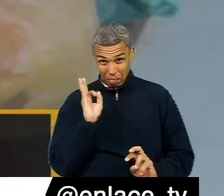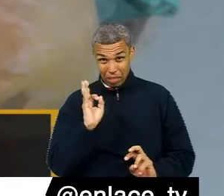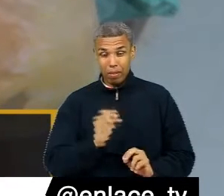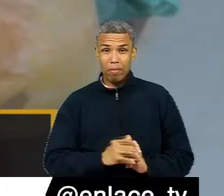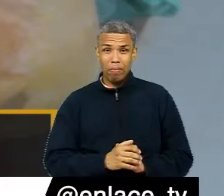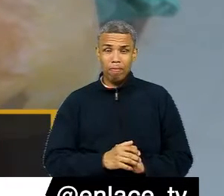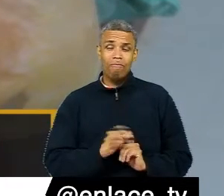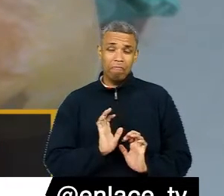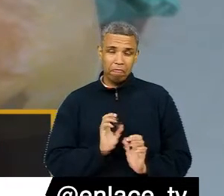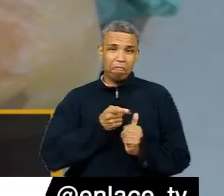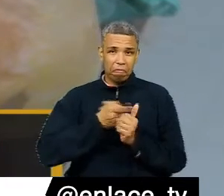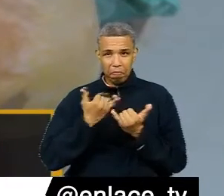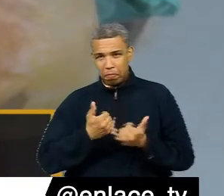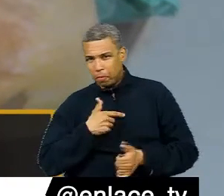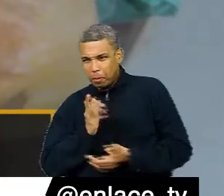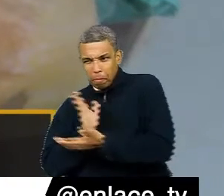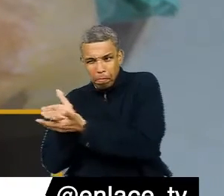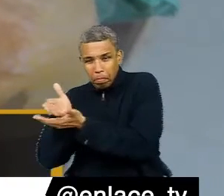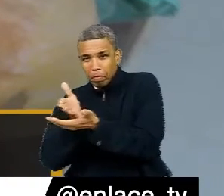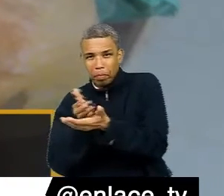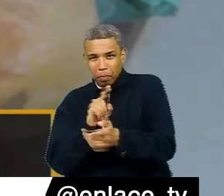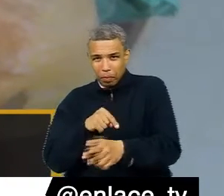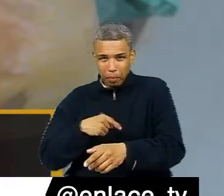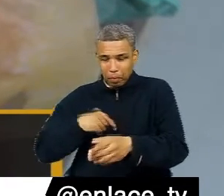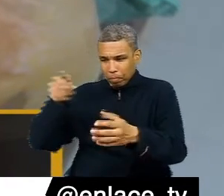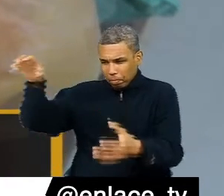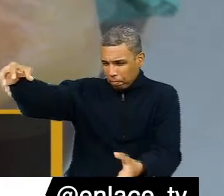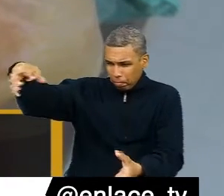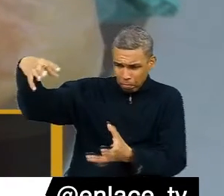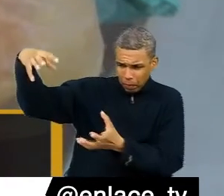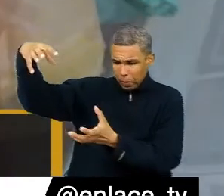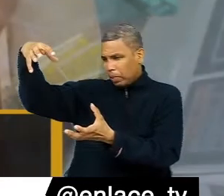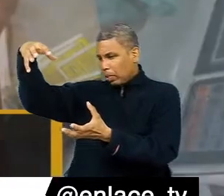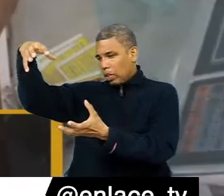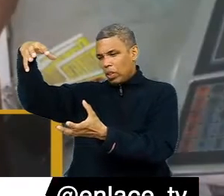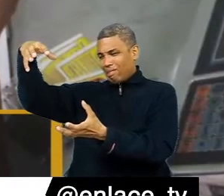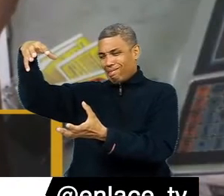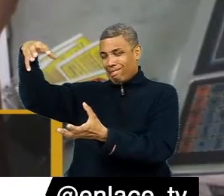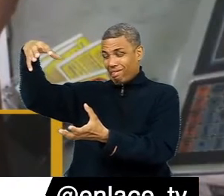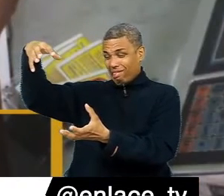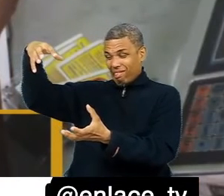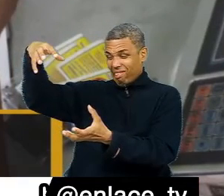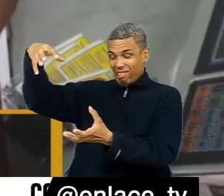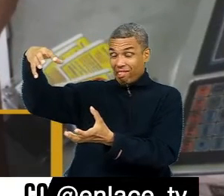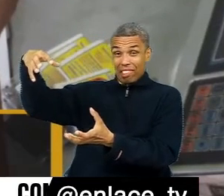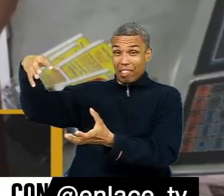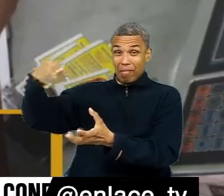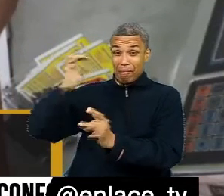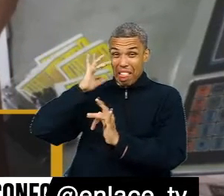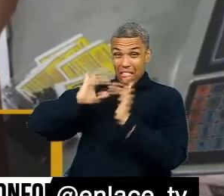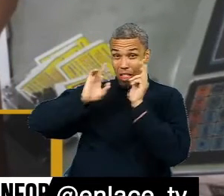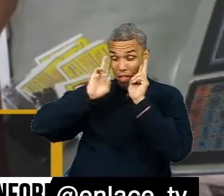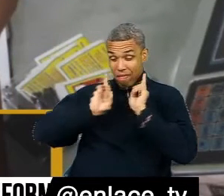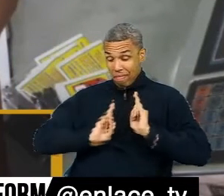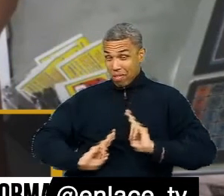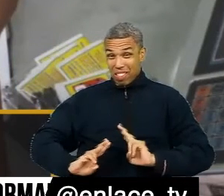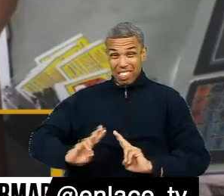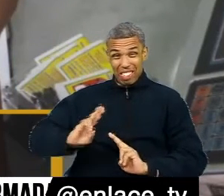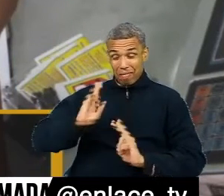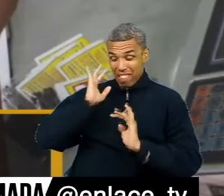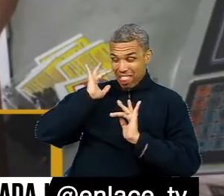cuanto a esto, pues han logrado unas incautaciones, llevamos alrededor de una semana con esos operativos, y se está yendo tienda por tienda